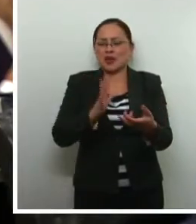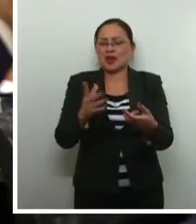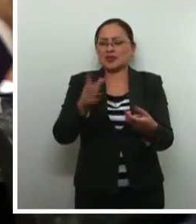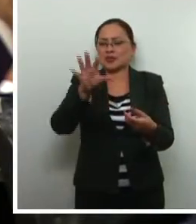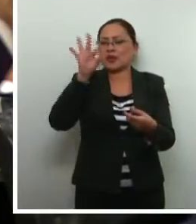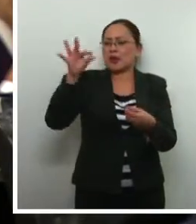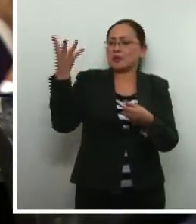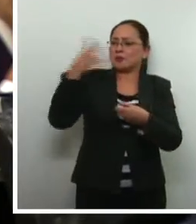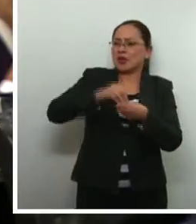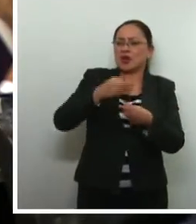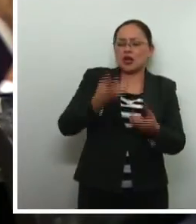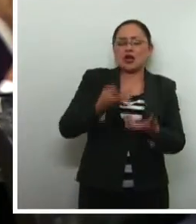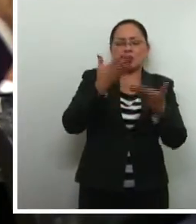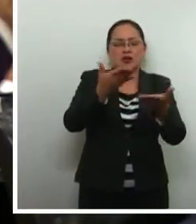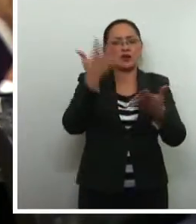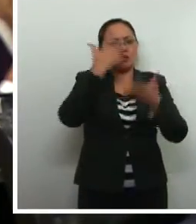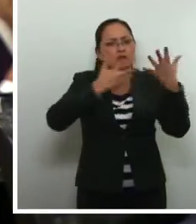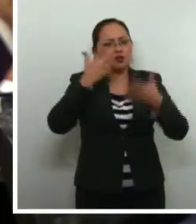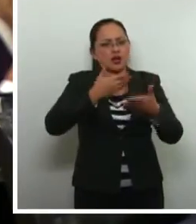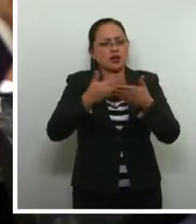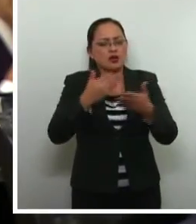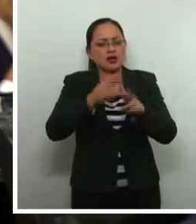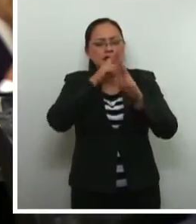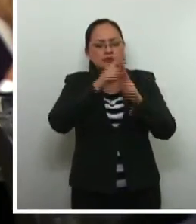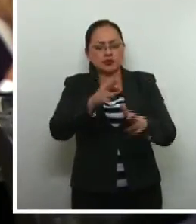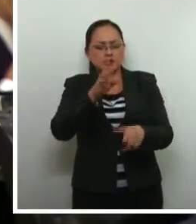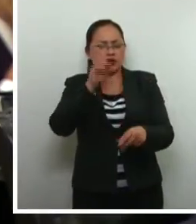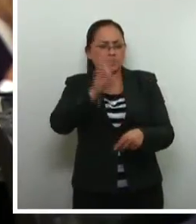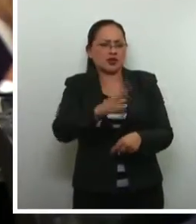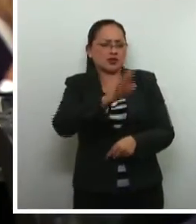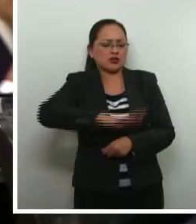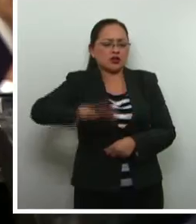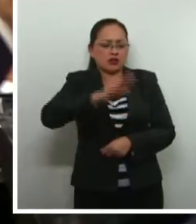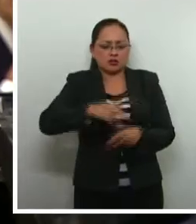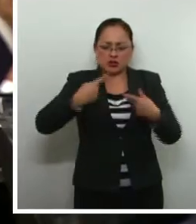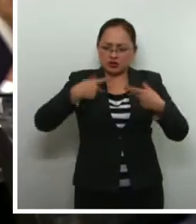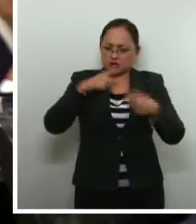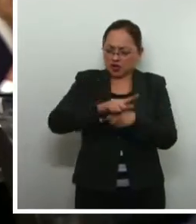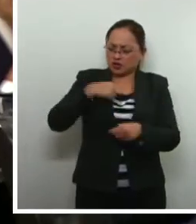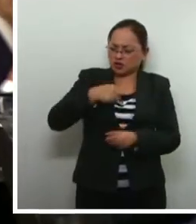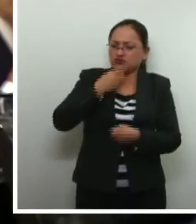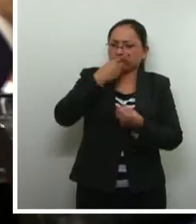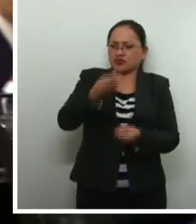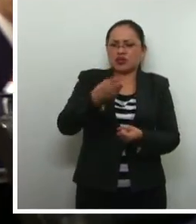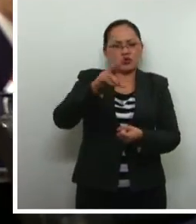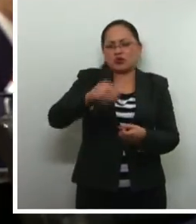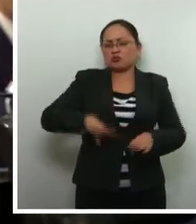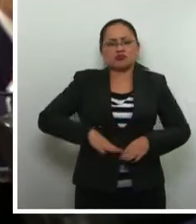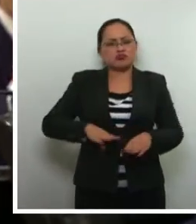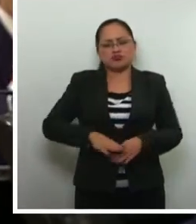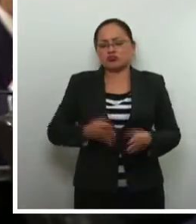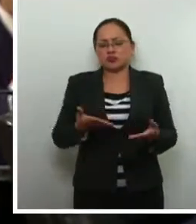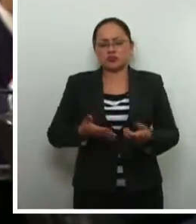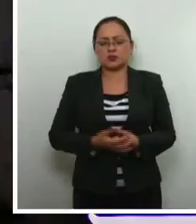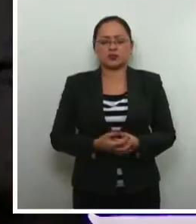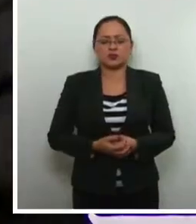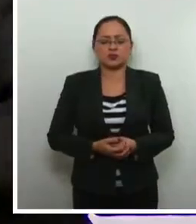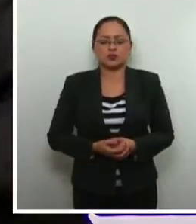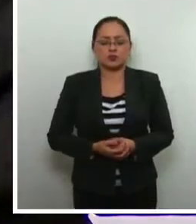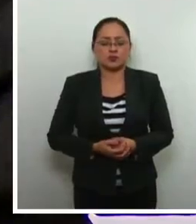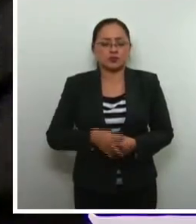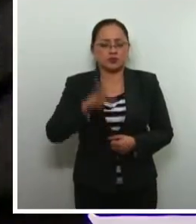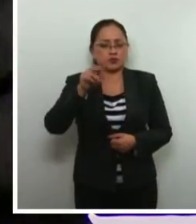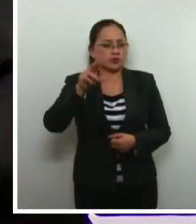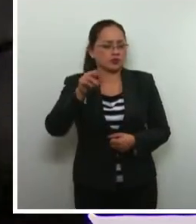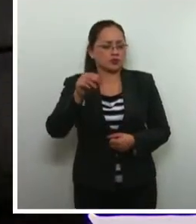metimos todos y que el resultado pues es un resultado con el que personalmente le debo decir que no estoy conforme. No, yo creo que